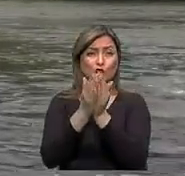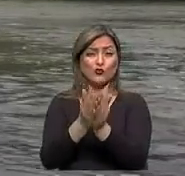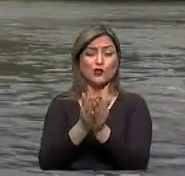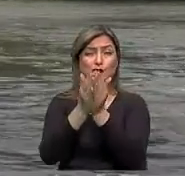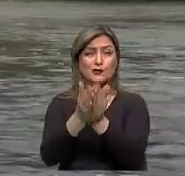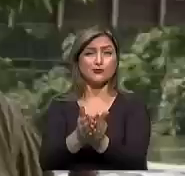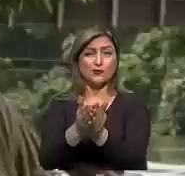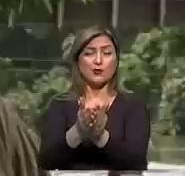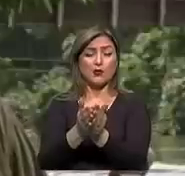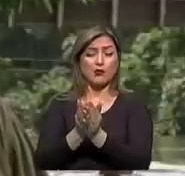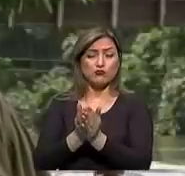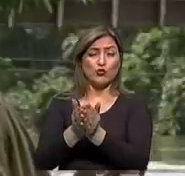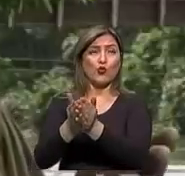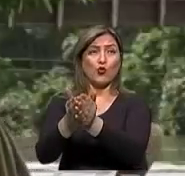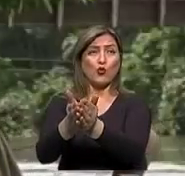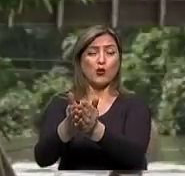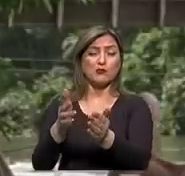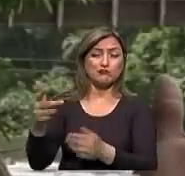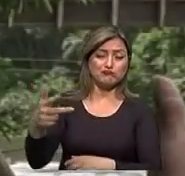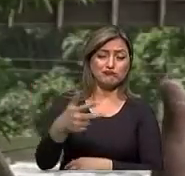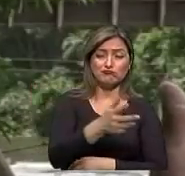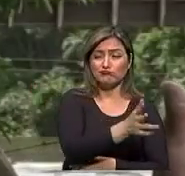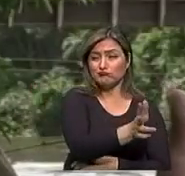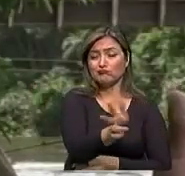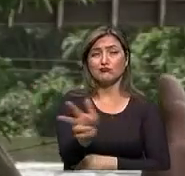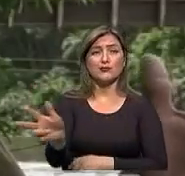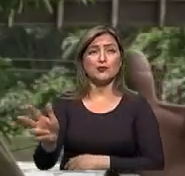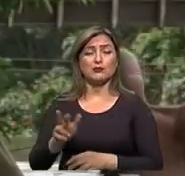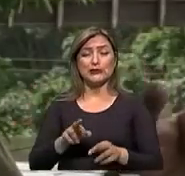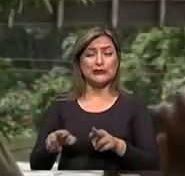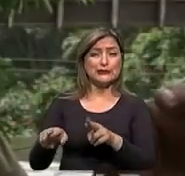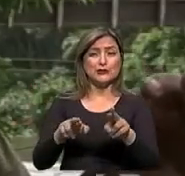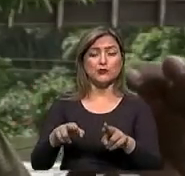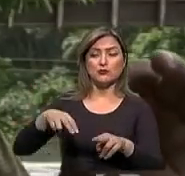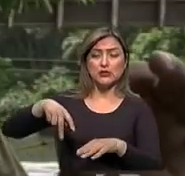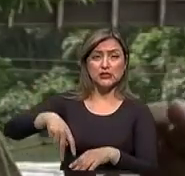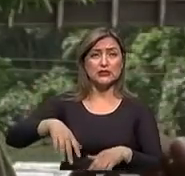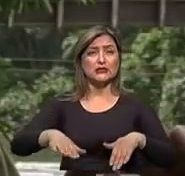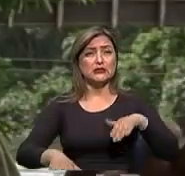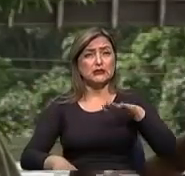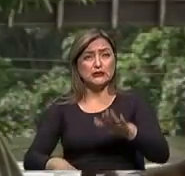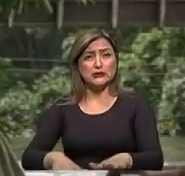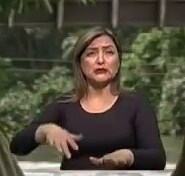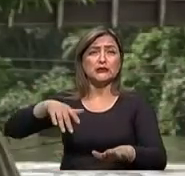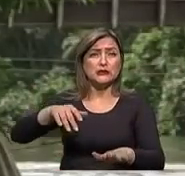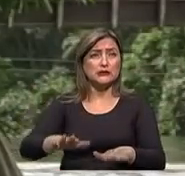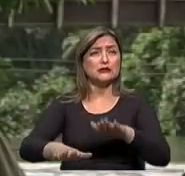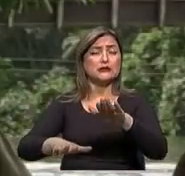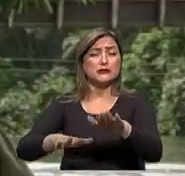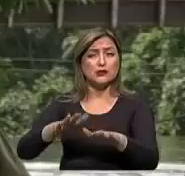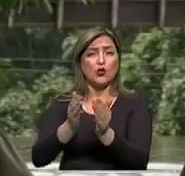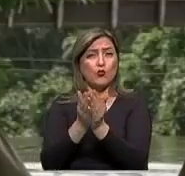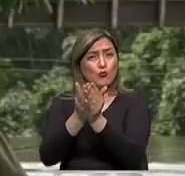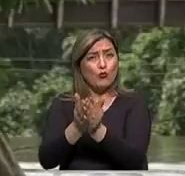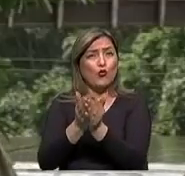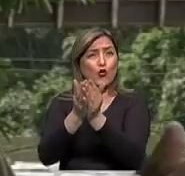poder cruzar el río. He visto personas que están cruzando por el río, creo que hay que tomar decisiones inmediatas, ponerle un bote,